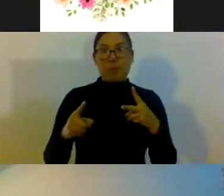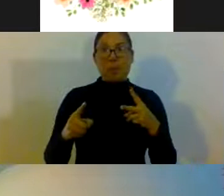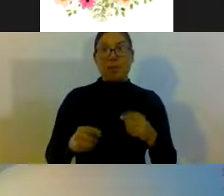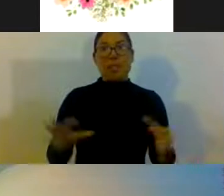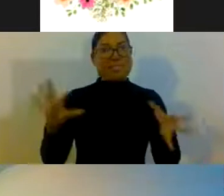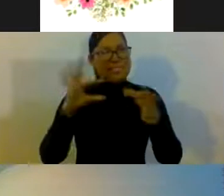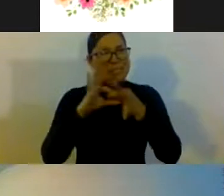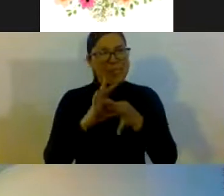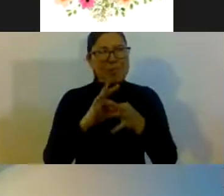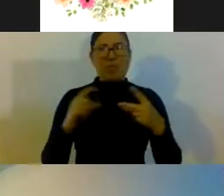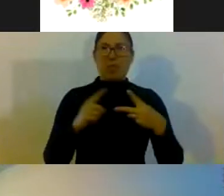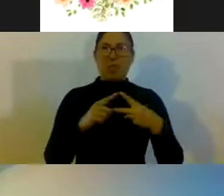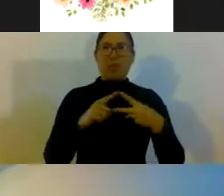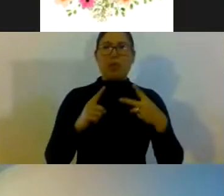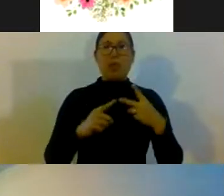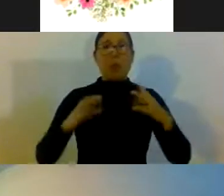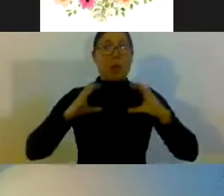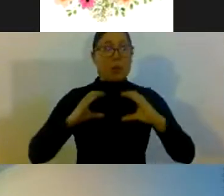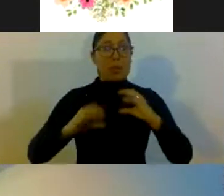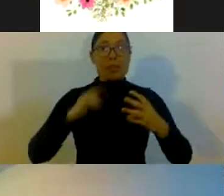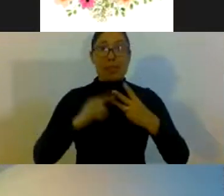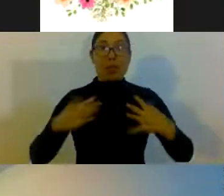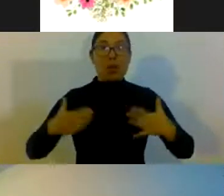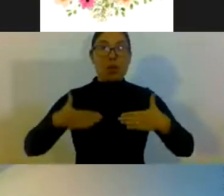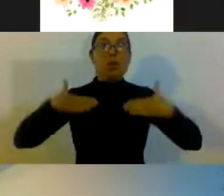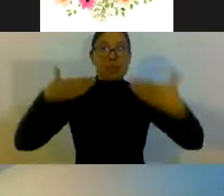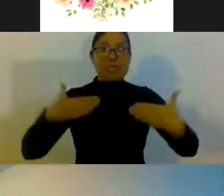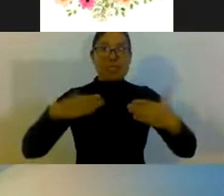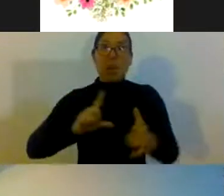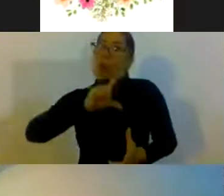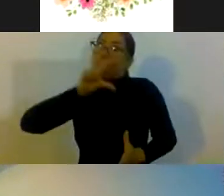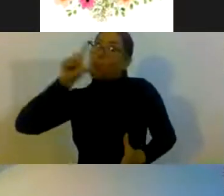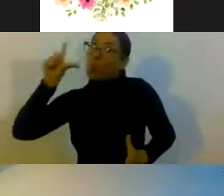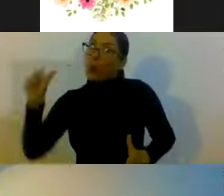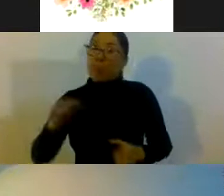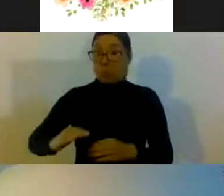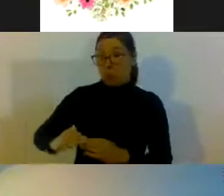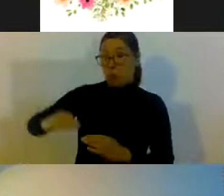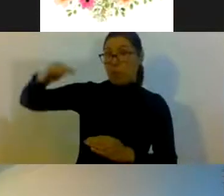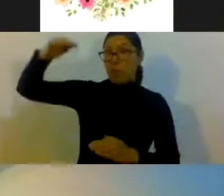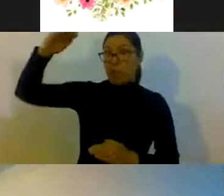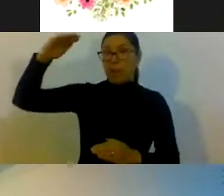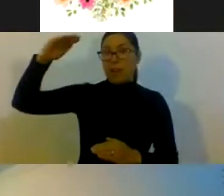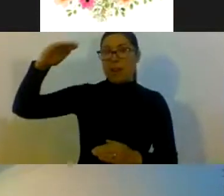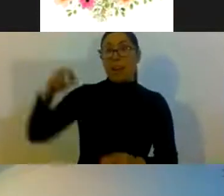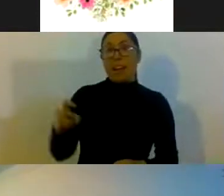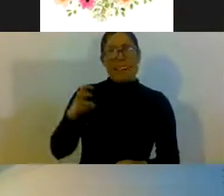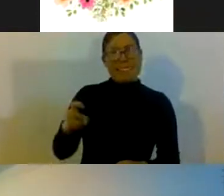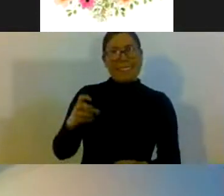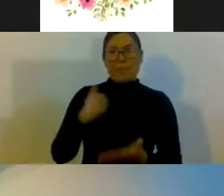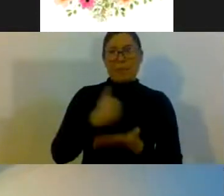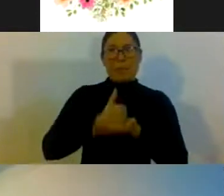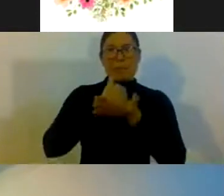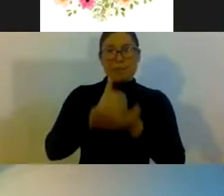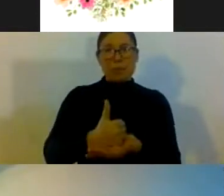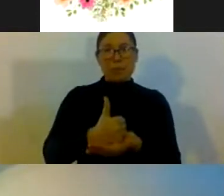papá, de cuidador, de cuidadora, es cuando más nos preocupa, porque lo veíamos ahorita en formación. Sí, ya te formé